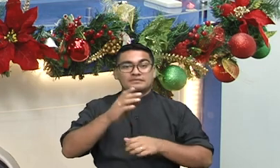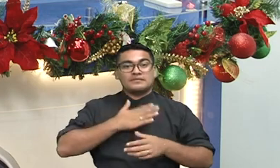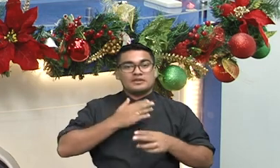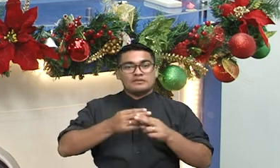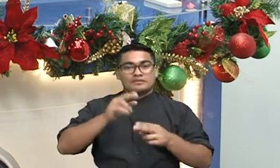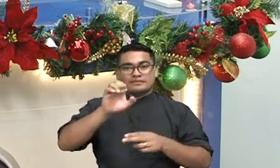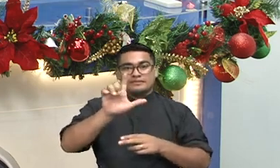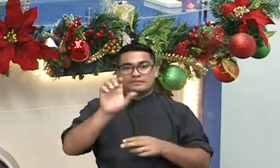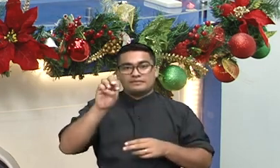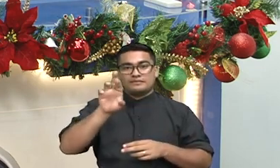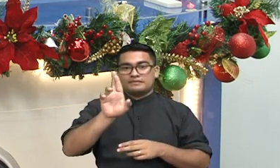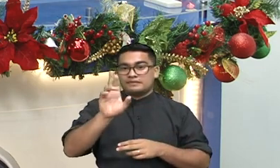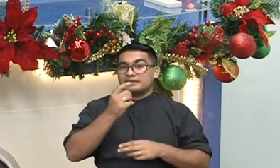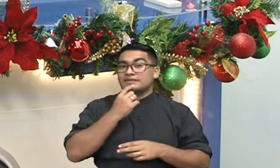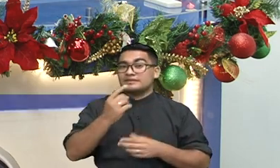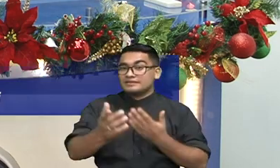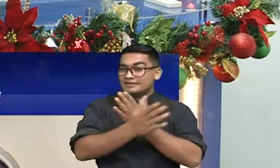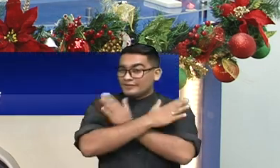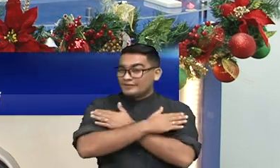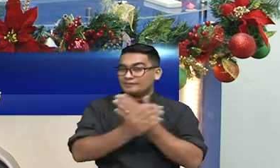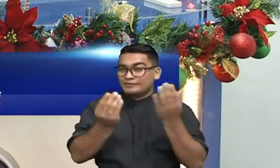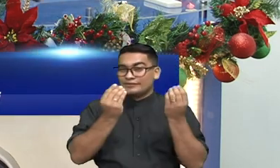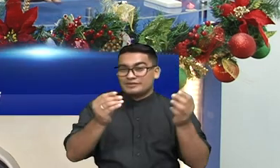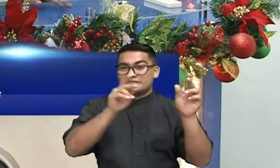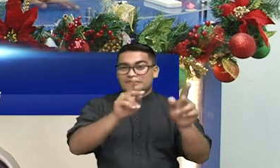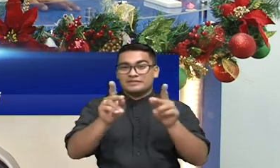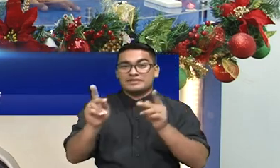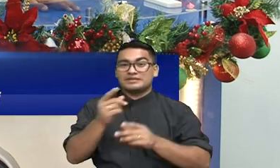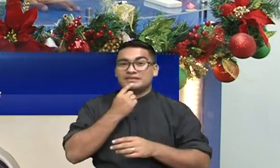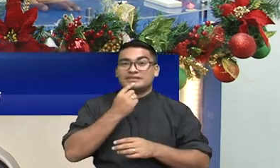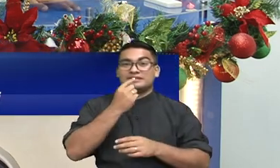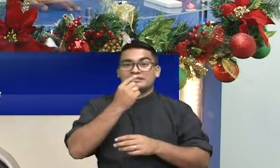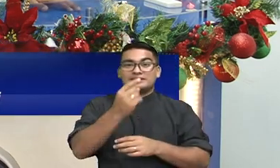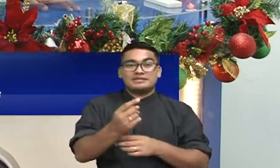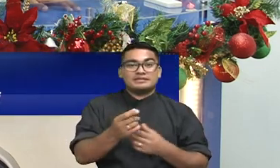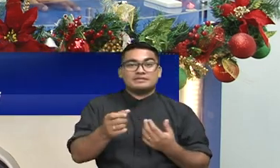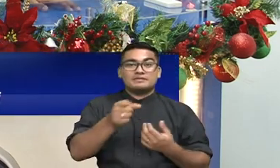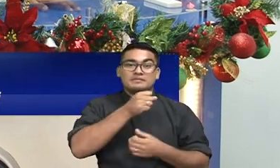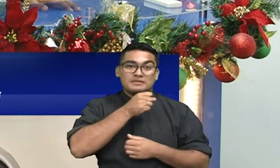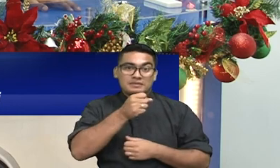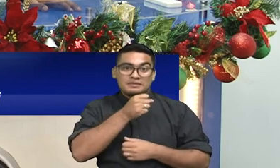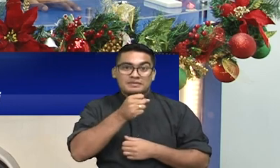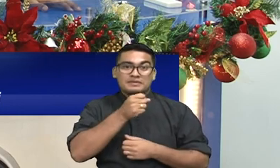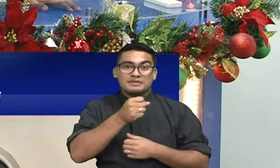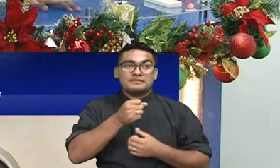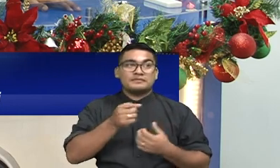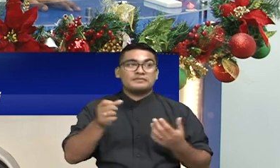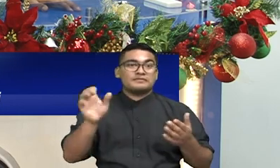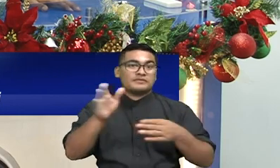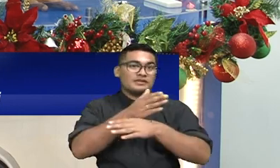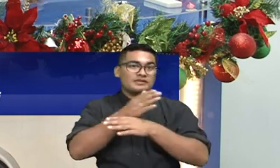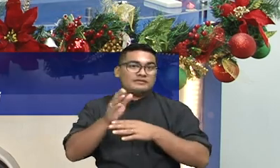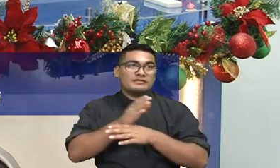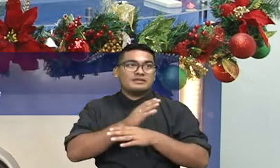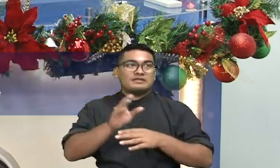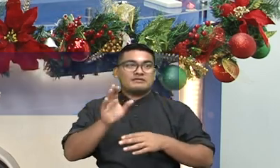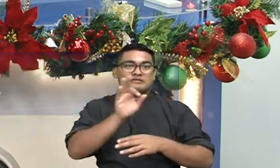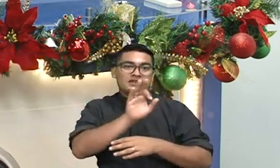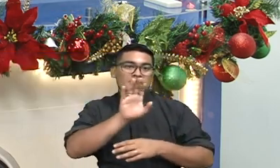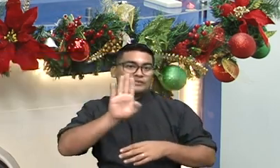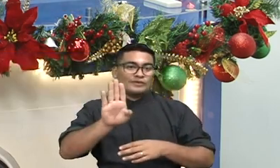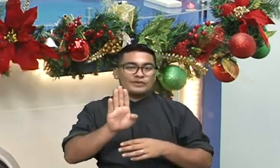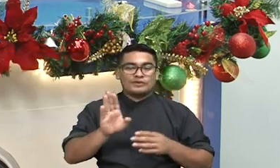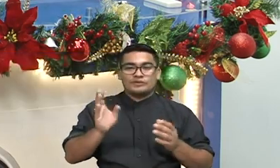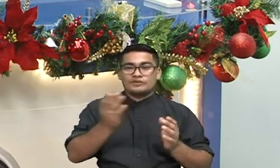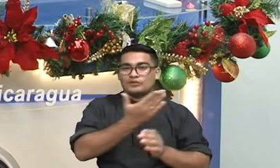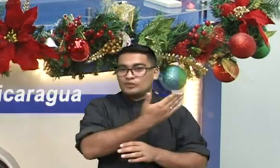Elmer Marcia y también saludamos fraternamente a quienes nos acompañan a través de nuestra transmisión simultánea en nuestras redes sociales, tanto en Facebook